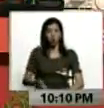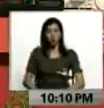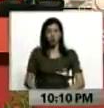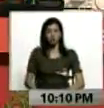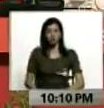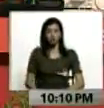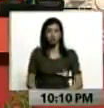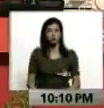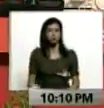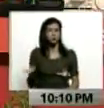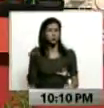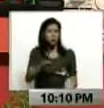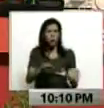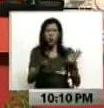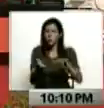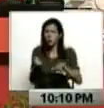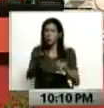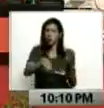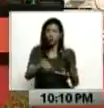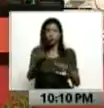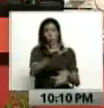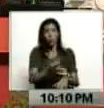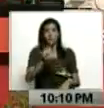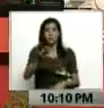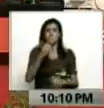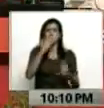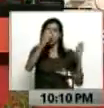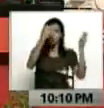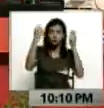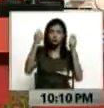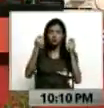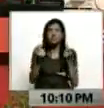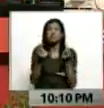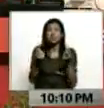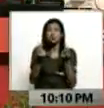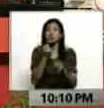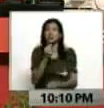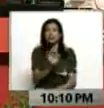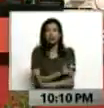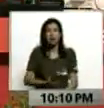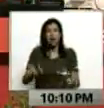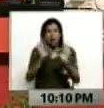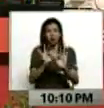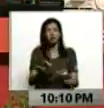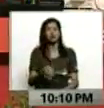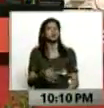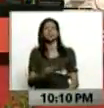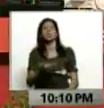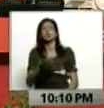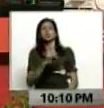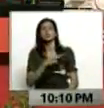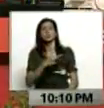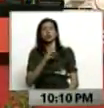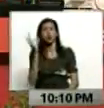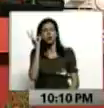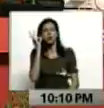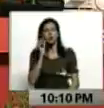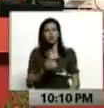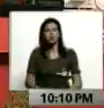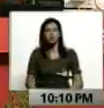gasolinazo muertos y protestas en todo el país nadie dice nada dó están